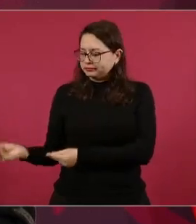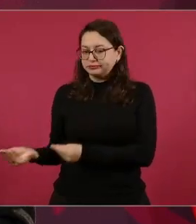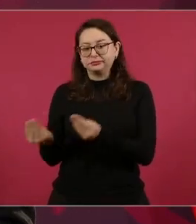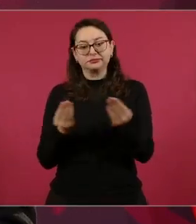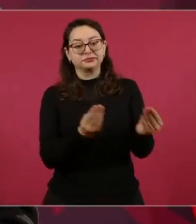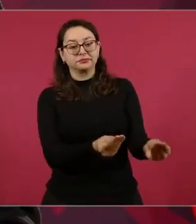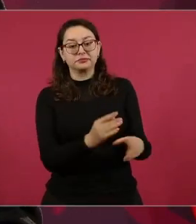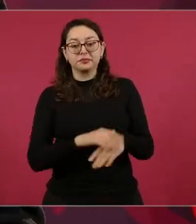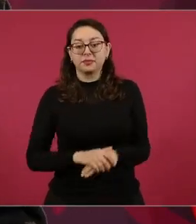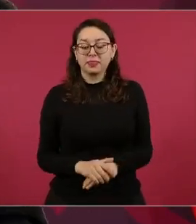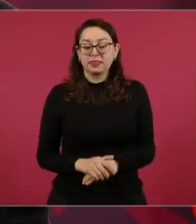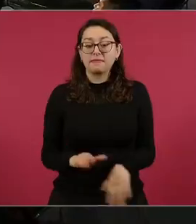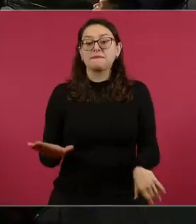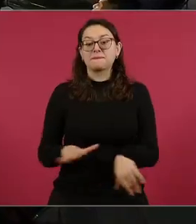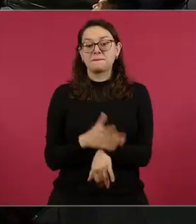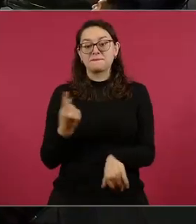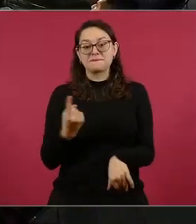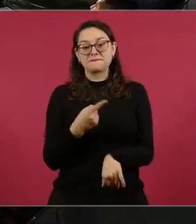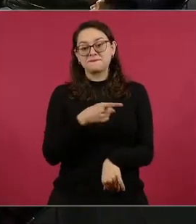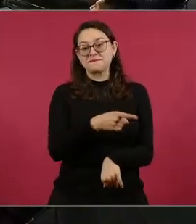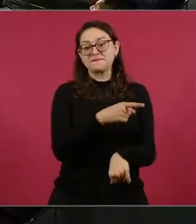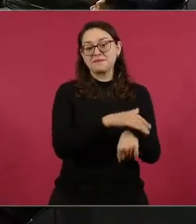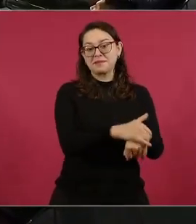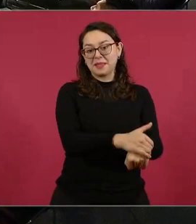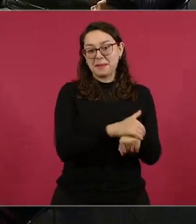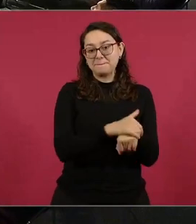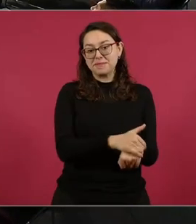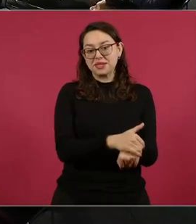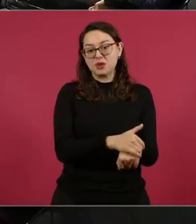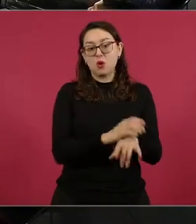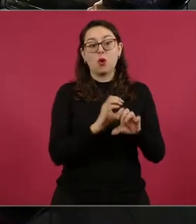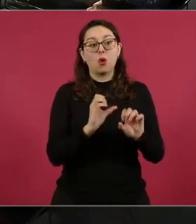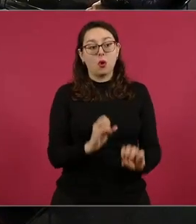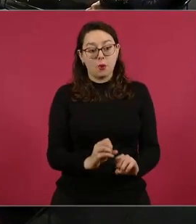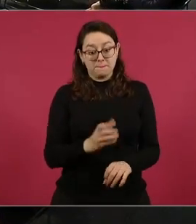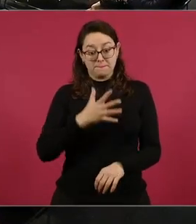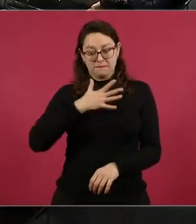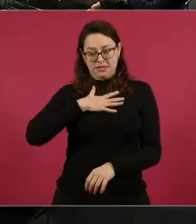a los amigos o a prestanombres.